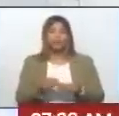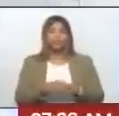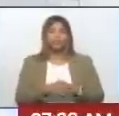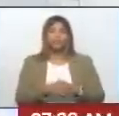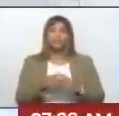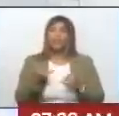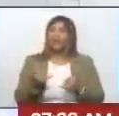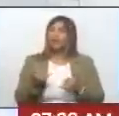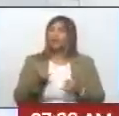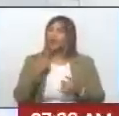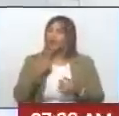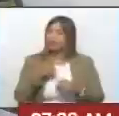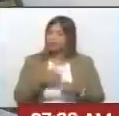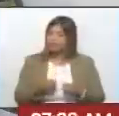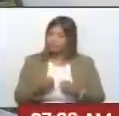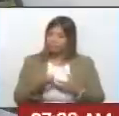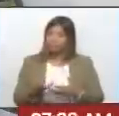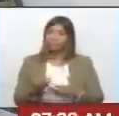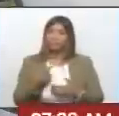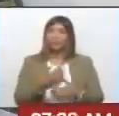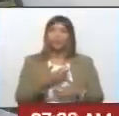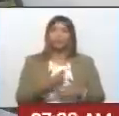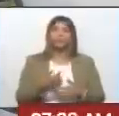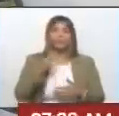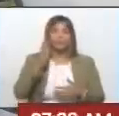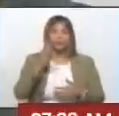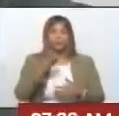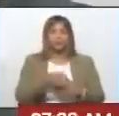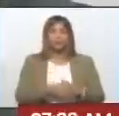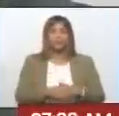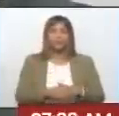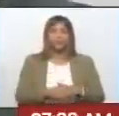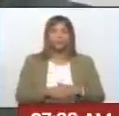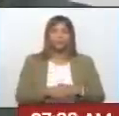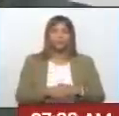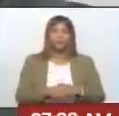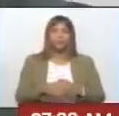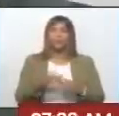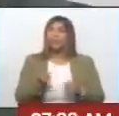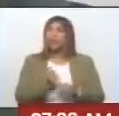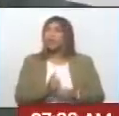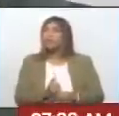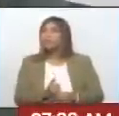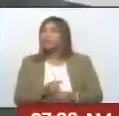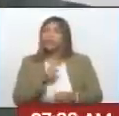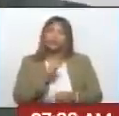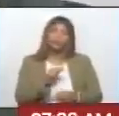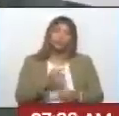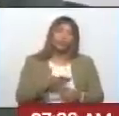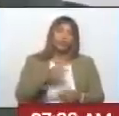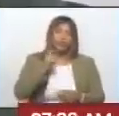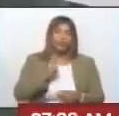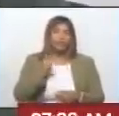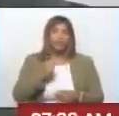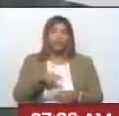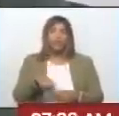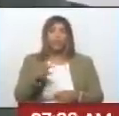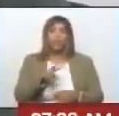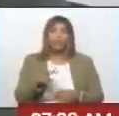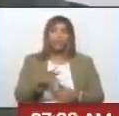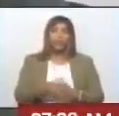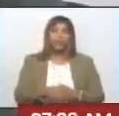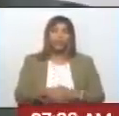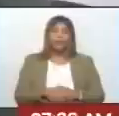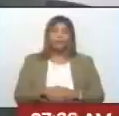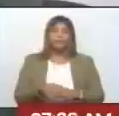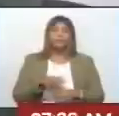Ahora, ante esta confesión del presidente Donald Trump, del expresidente Donald Trump, ¿qué se espera usted como diputado de la República Bolivariana de Venezuela